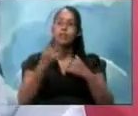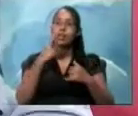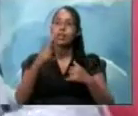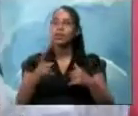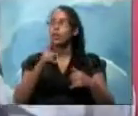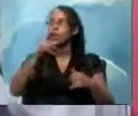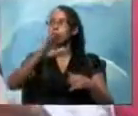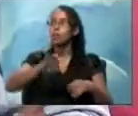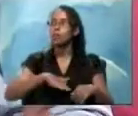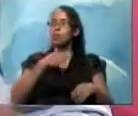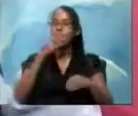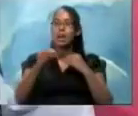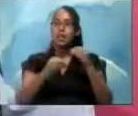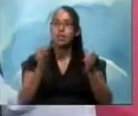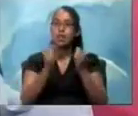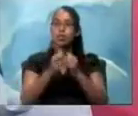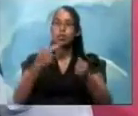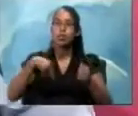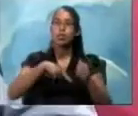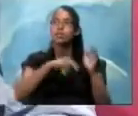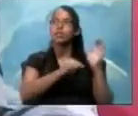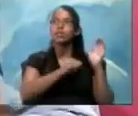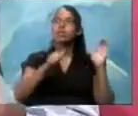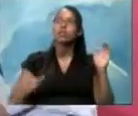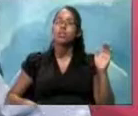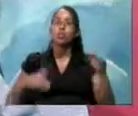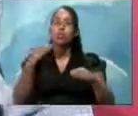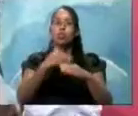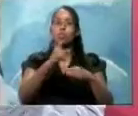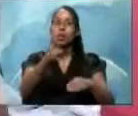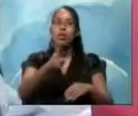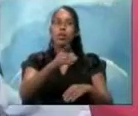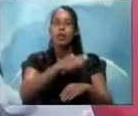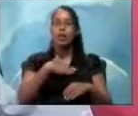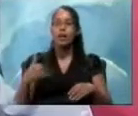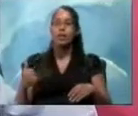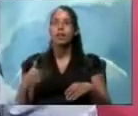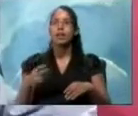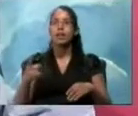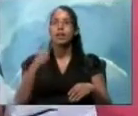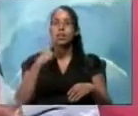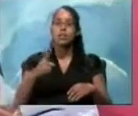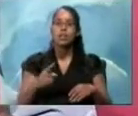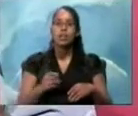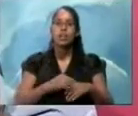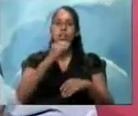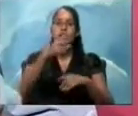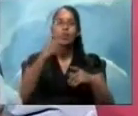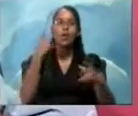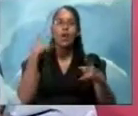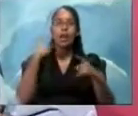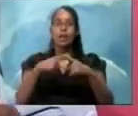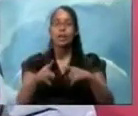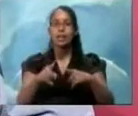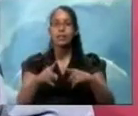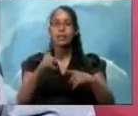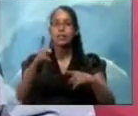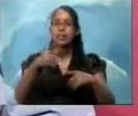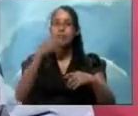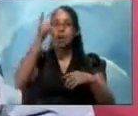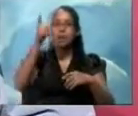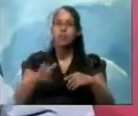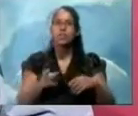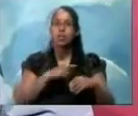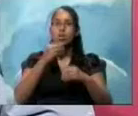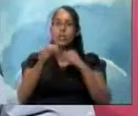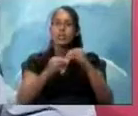pudieran hacer con nuestro Señor Jesucristo como a ellos les parecía. Y le dice, y le soltó a aquel que había sido